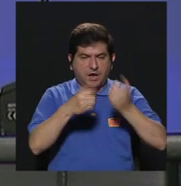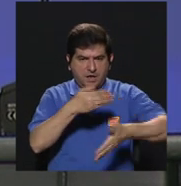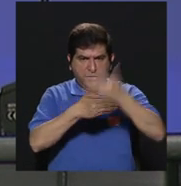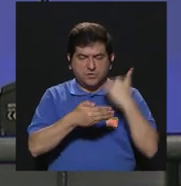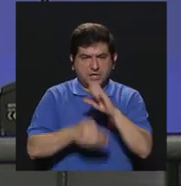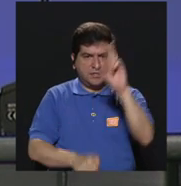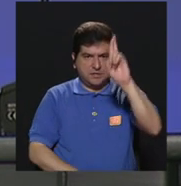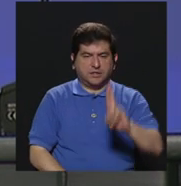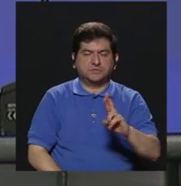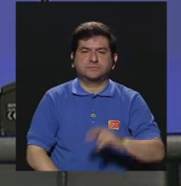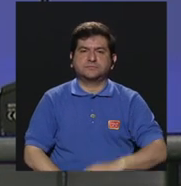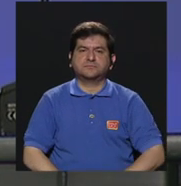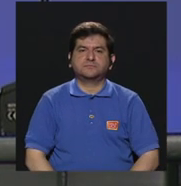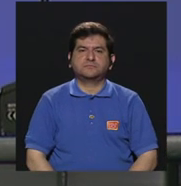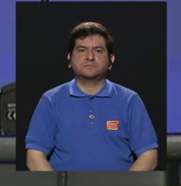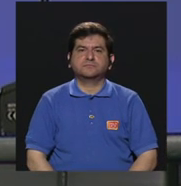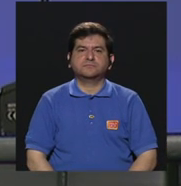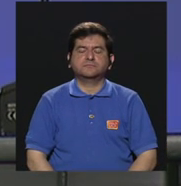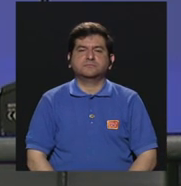Rica.